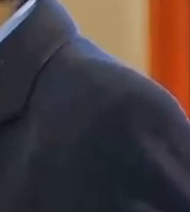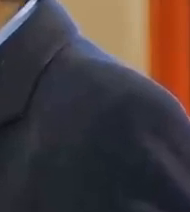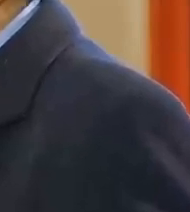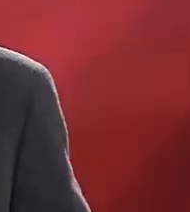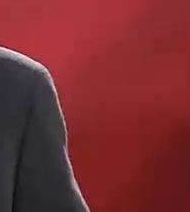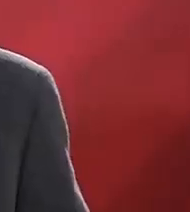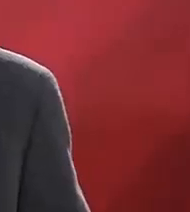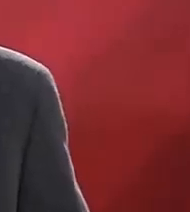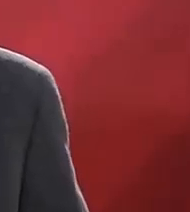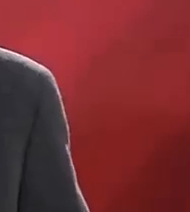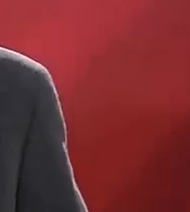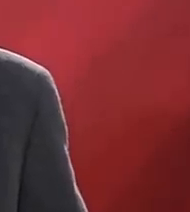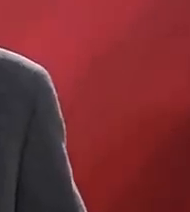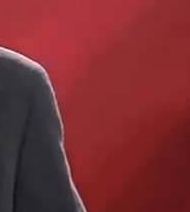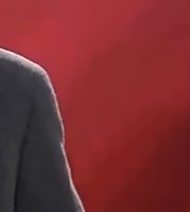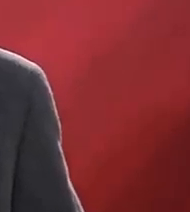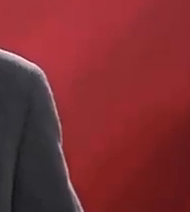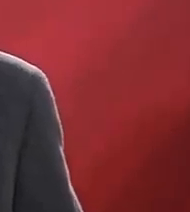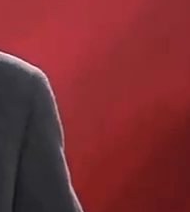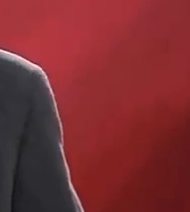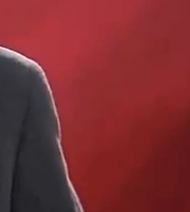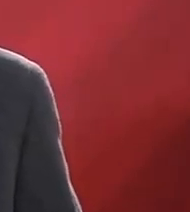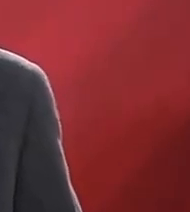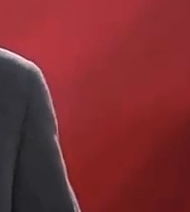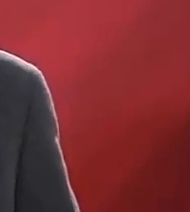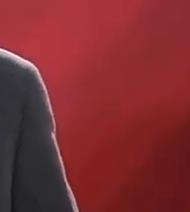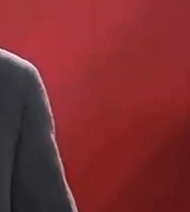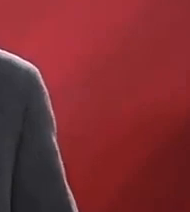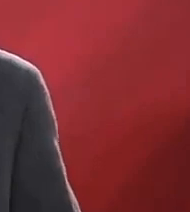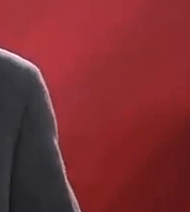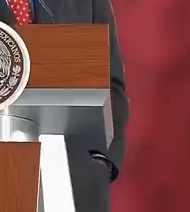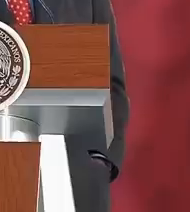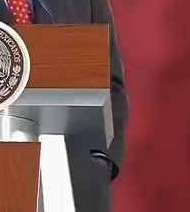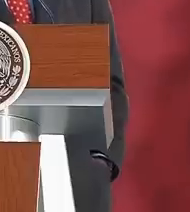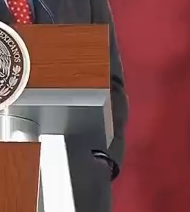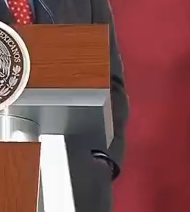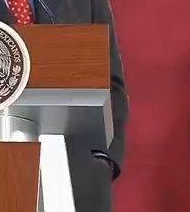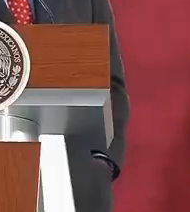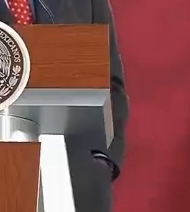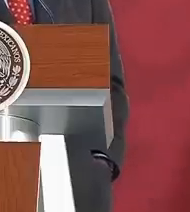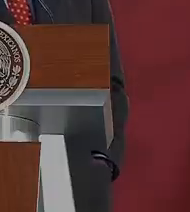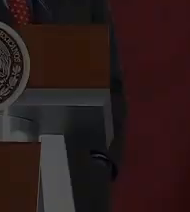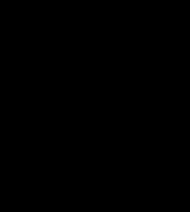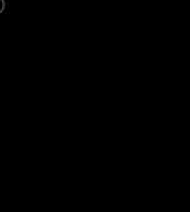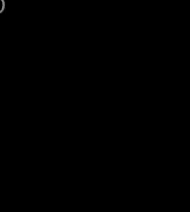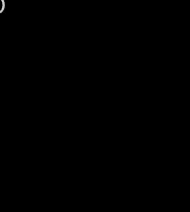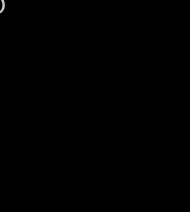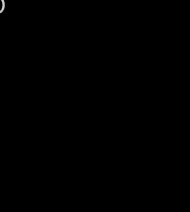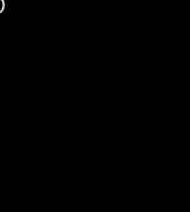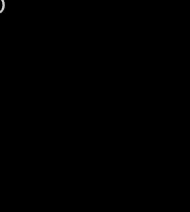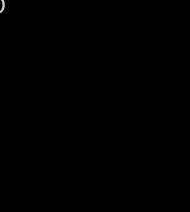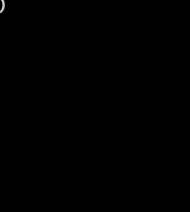sobre todo la llamada reforma energética. Y desgraciadamente estamos importando 600,000 barriles diarios